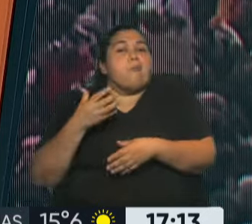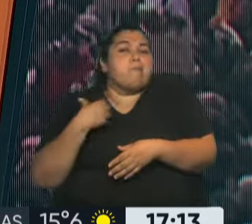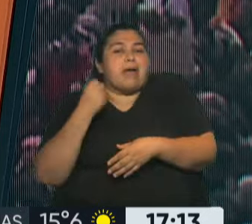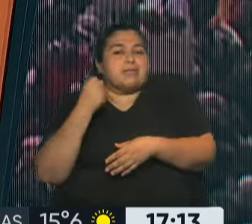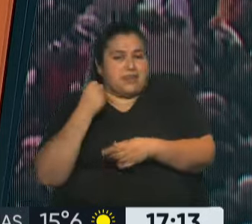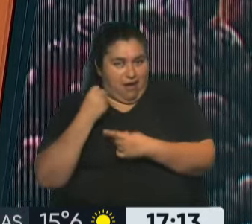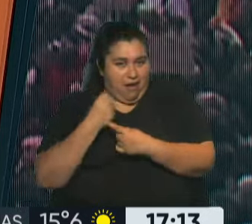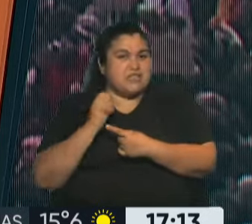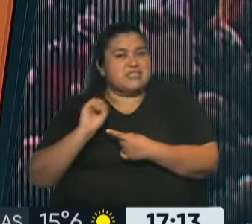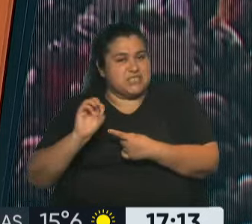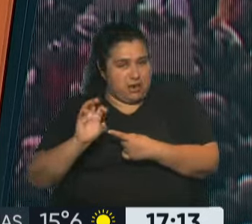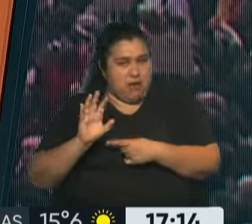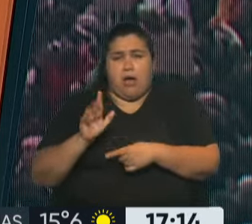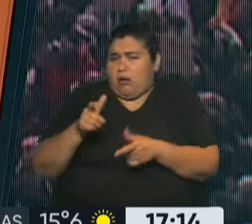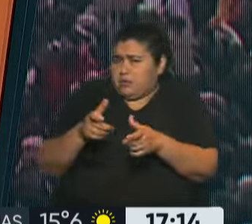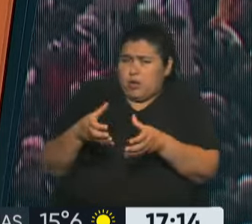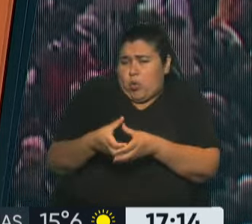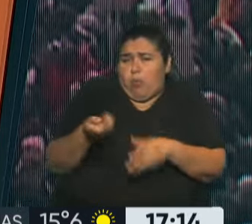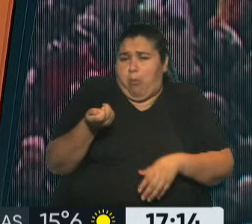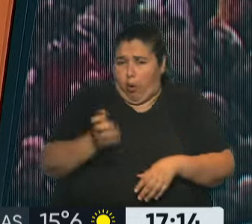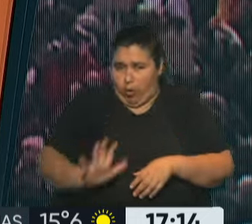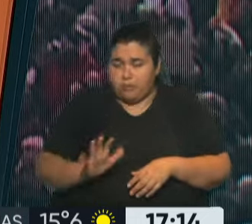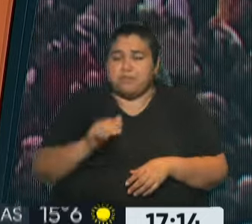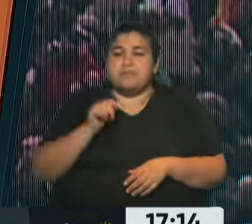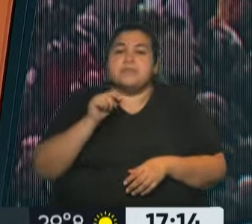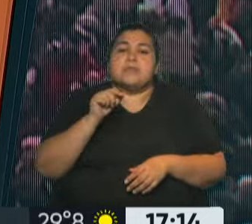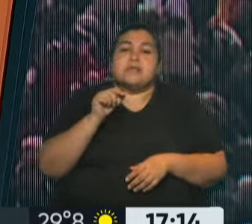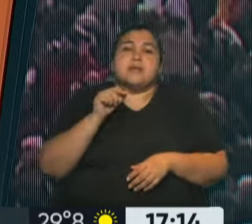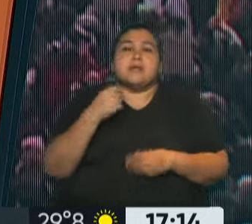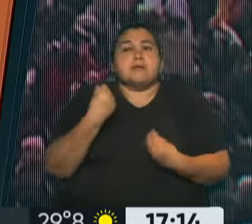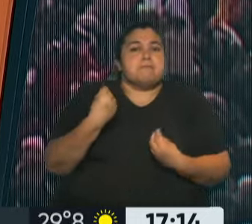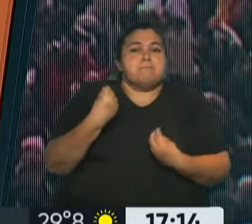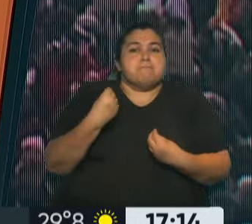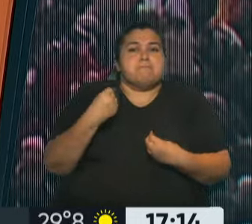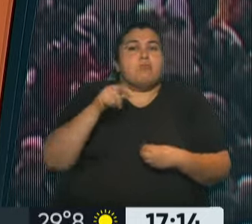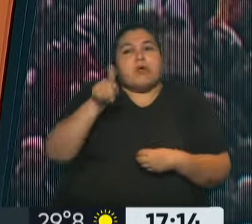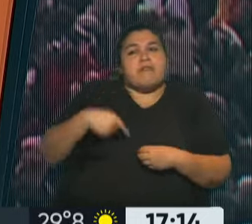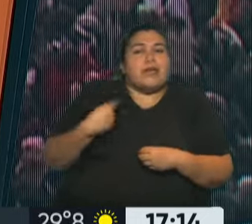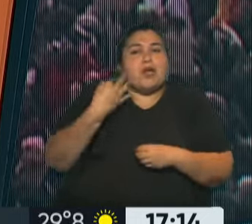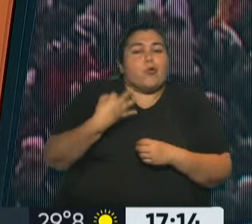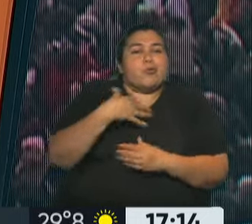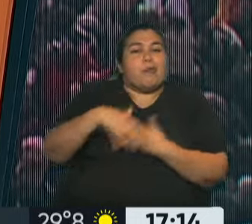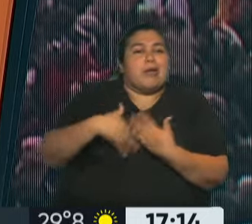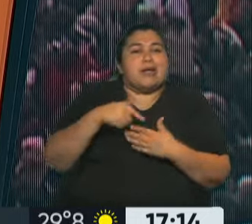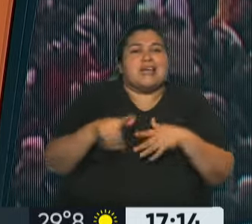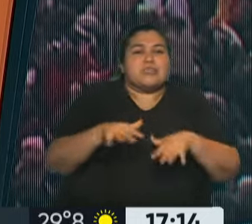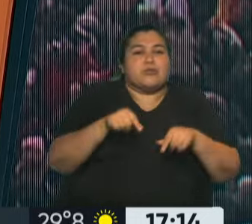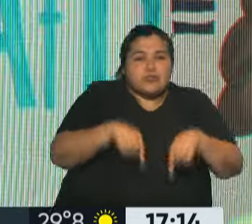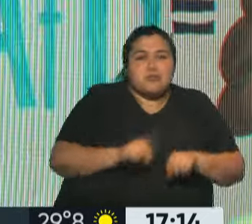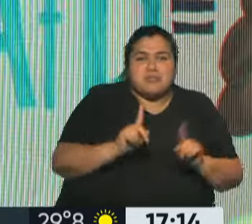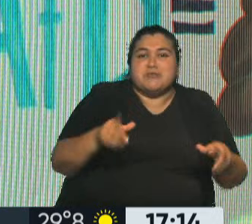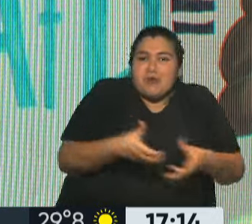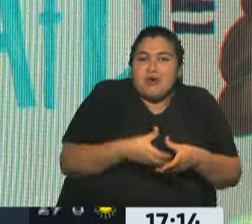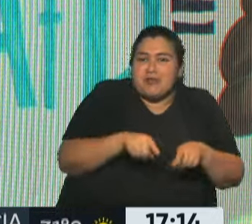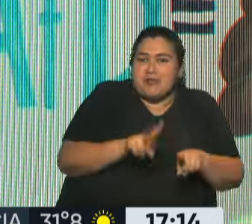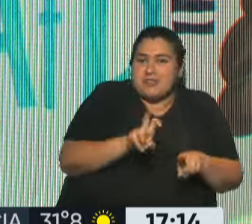este partido que es muy menor. Pero ¿por qué es relevante? Bueno, primero porque se dio además en este contexto de protestas, pero también porque lo que empiezan a ver